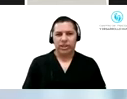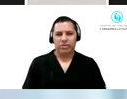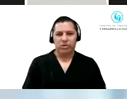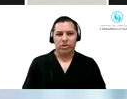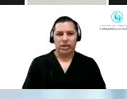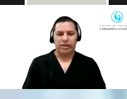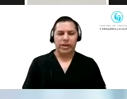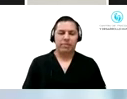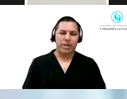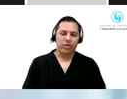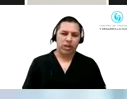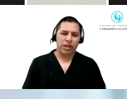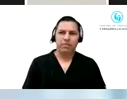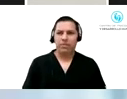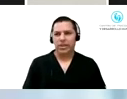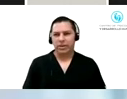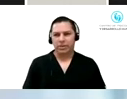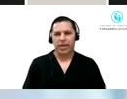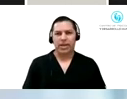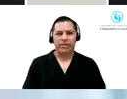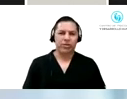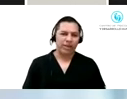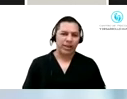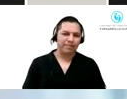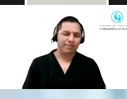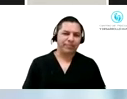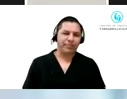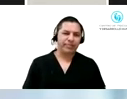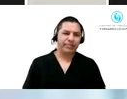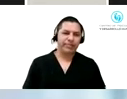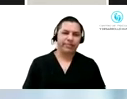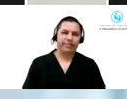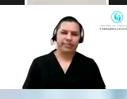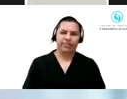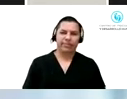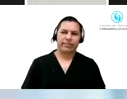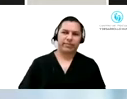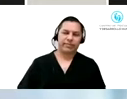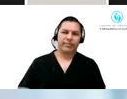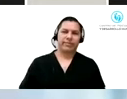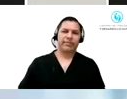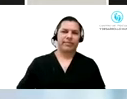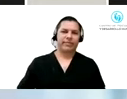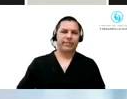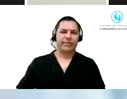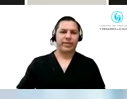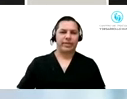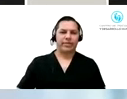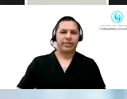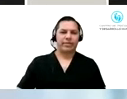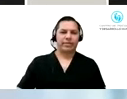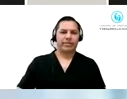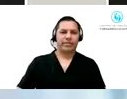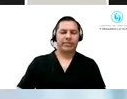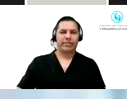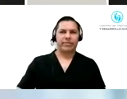los desafíos que tenemos a nivel personal y también a nivel social. Muchas gracias, Sender. Si